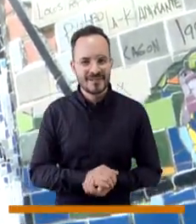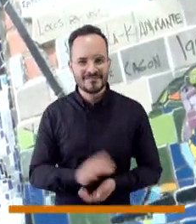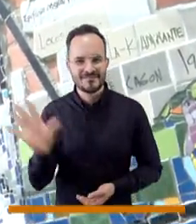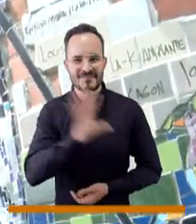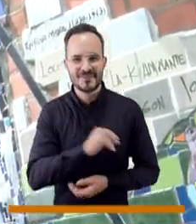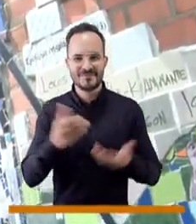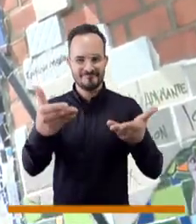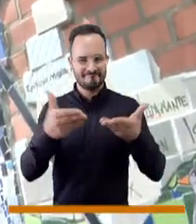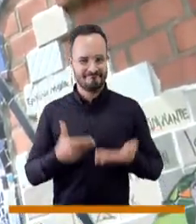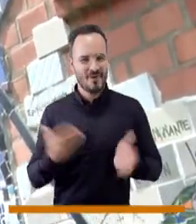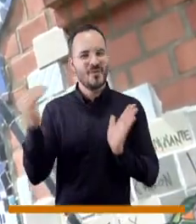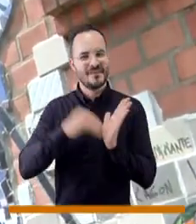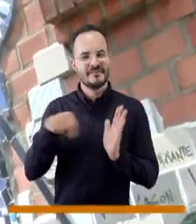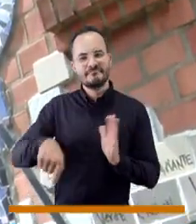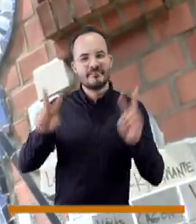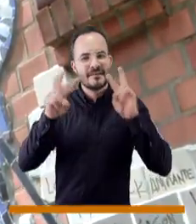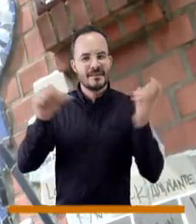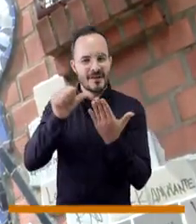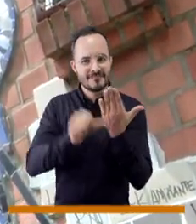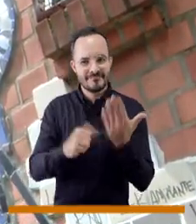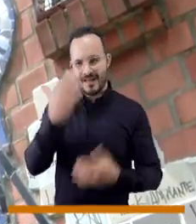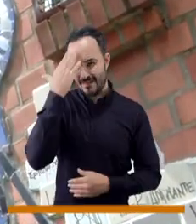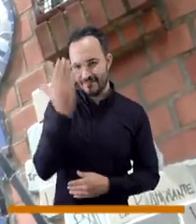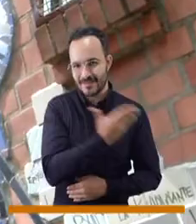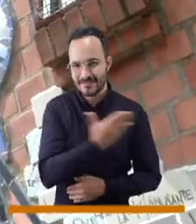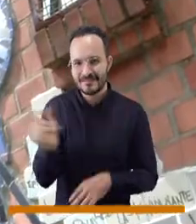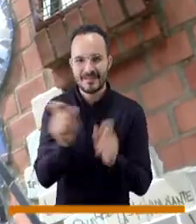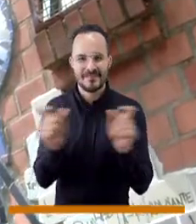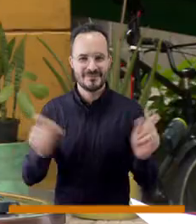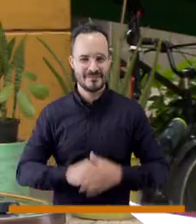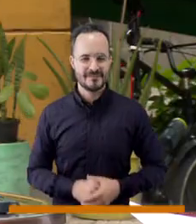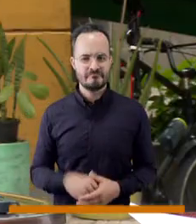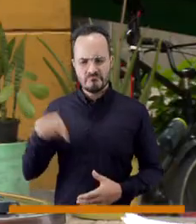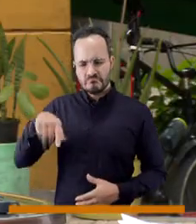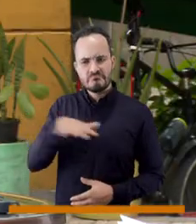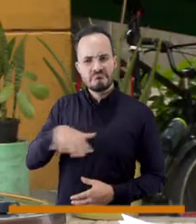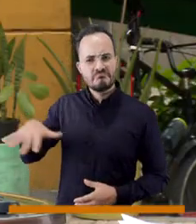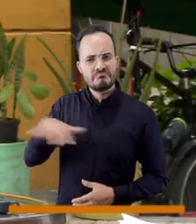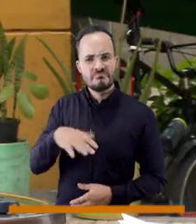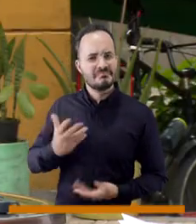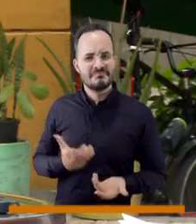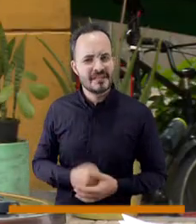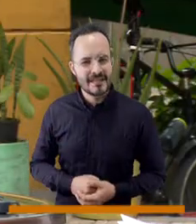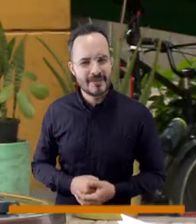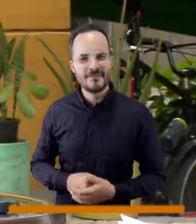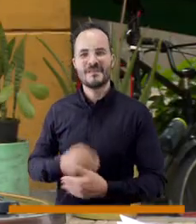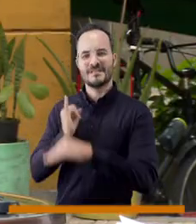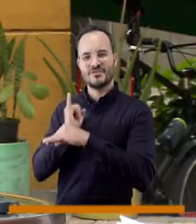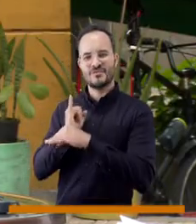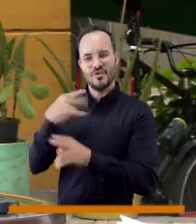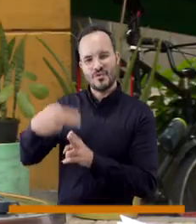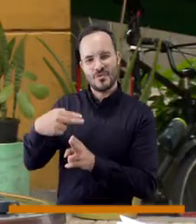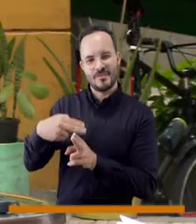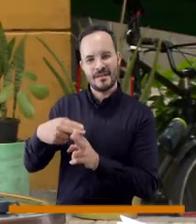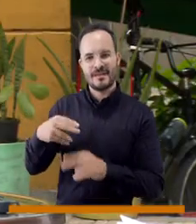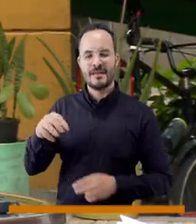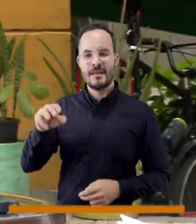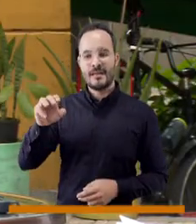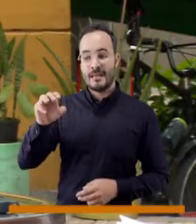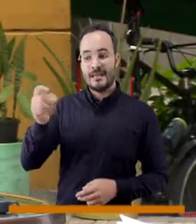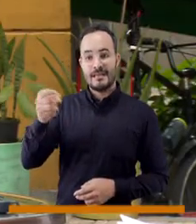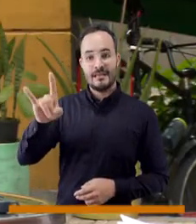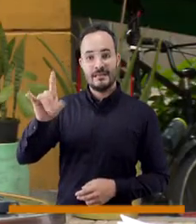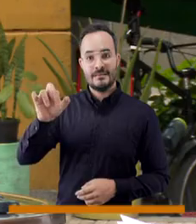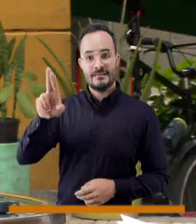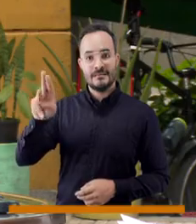Hola, bienvenidos una vez más a De Frente a la Gente. Estamos desde la institución Maestro Guillermo